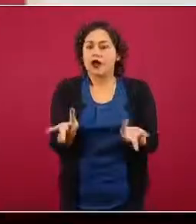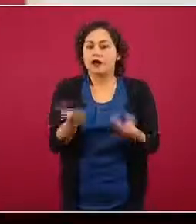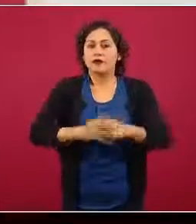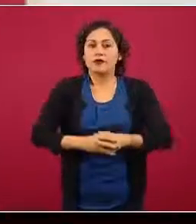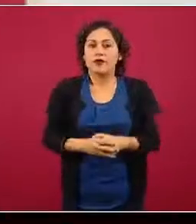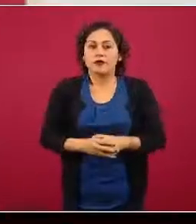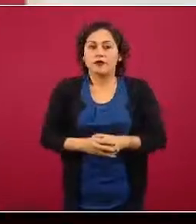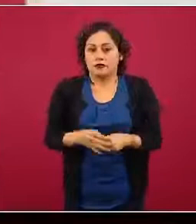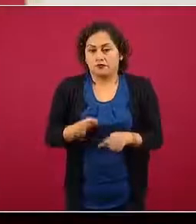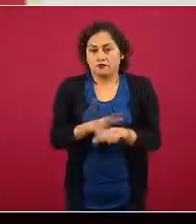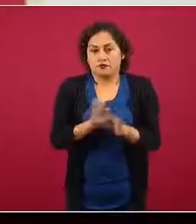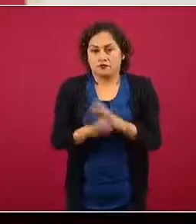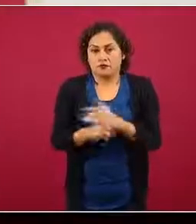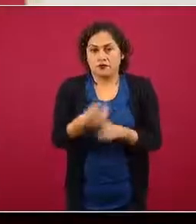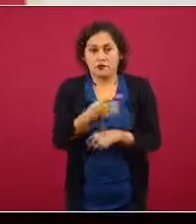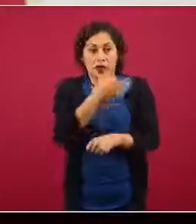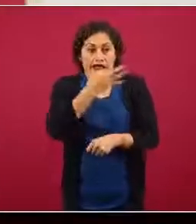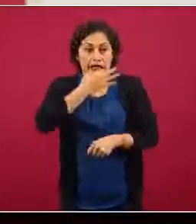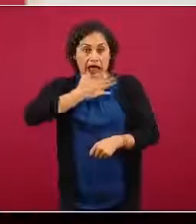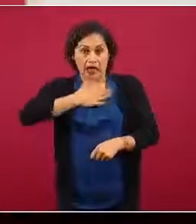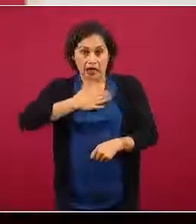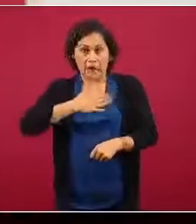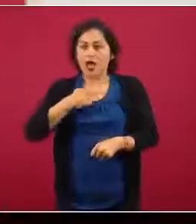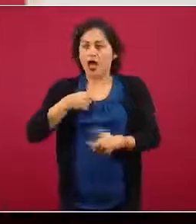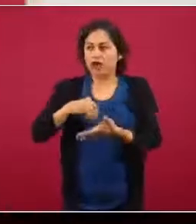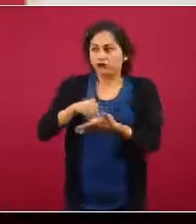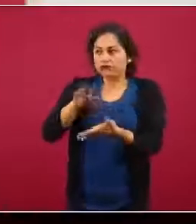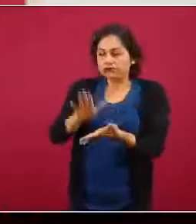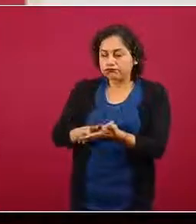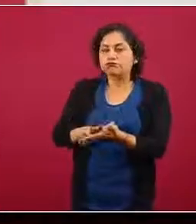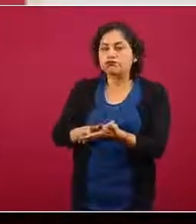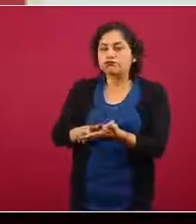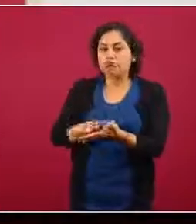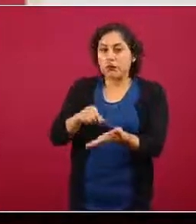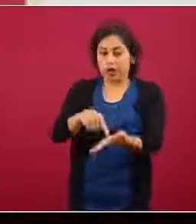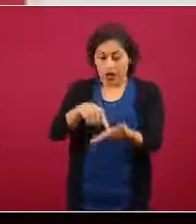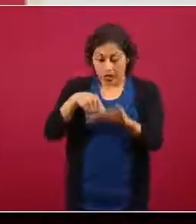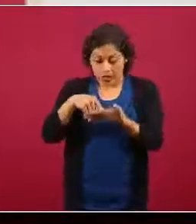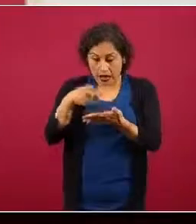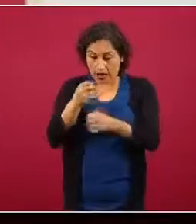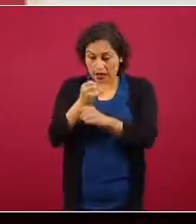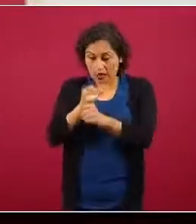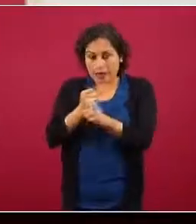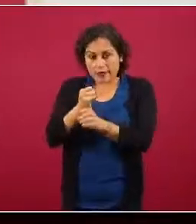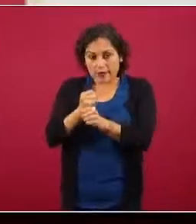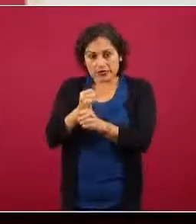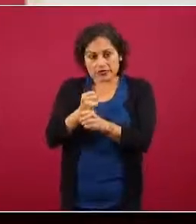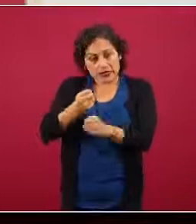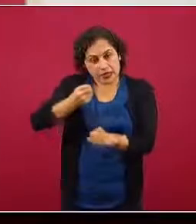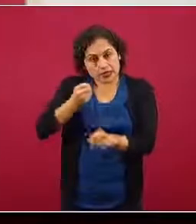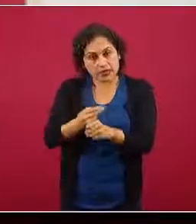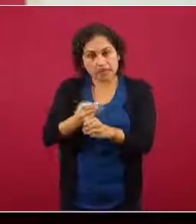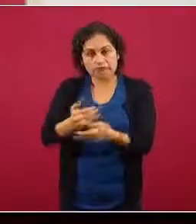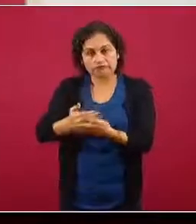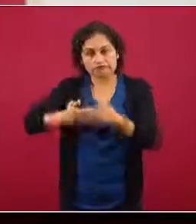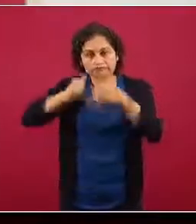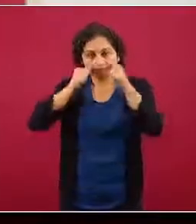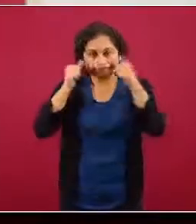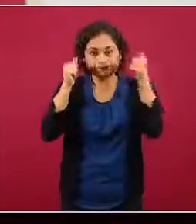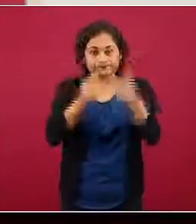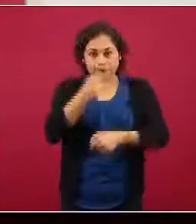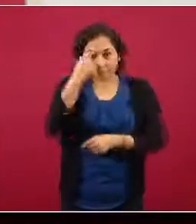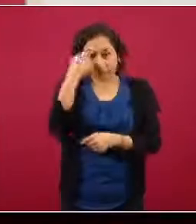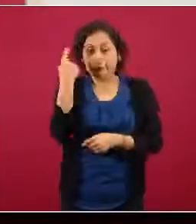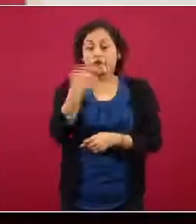característica que pudiera tomarse como algún evento adverso, para que se estudie de forma oportuna y que